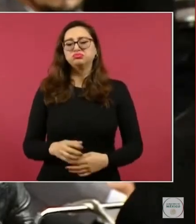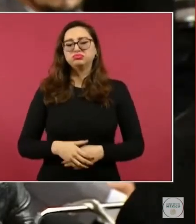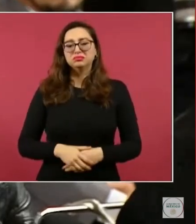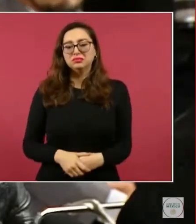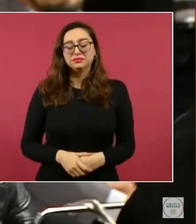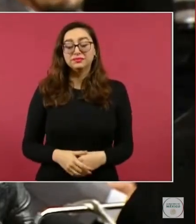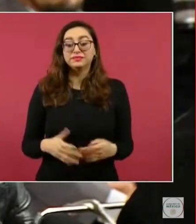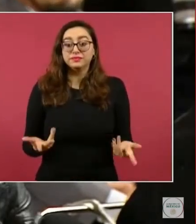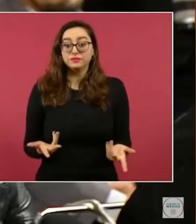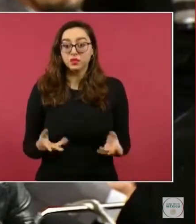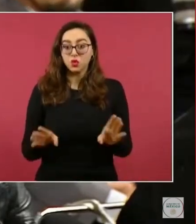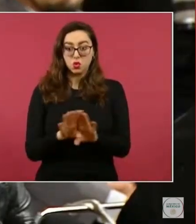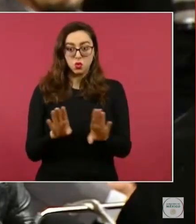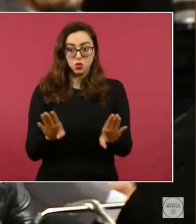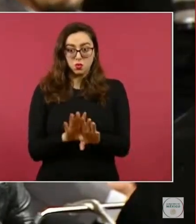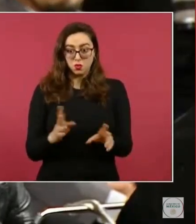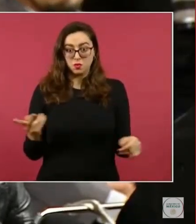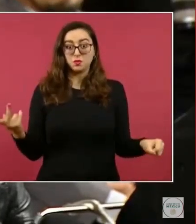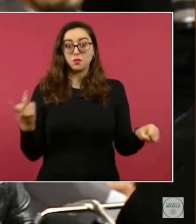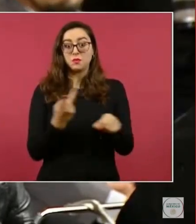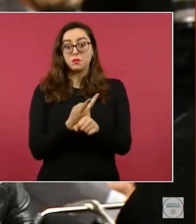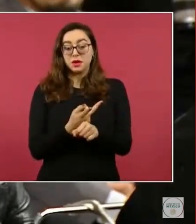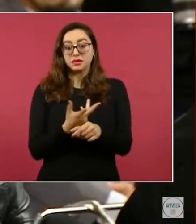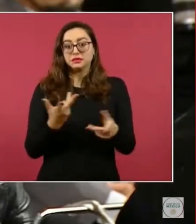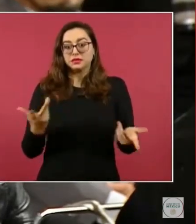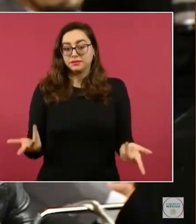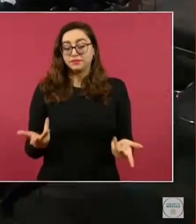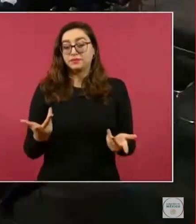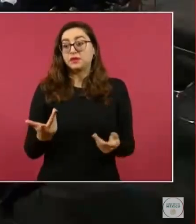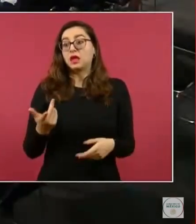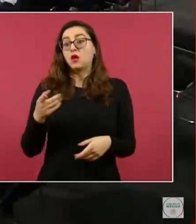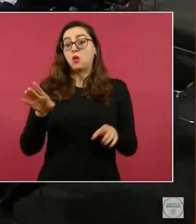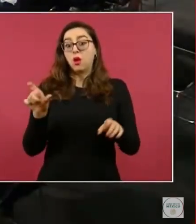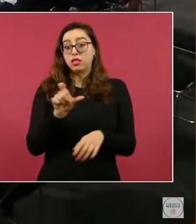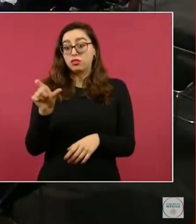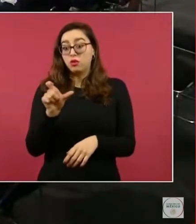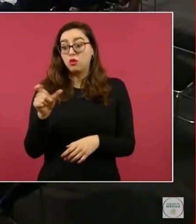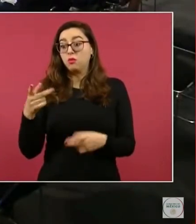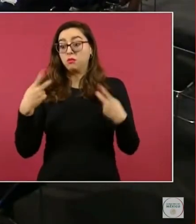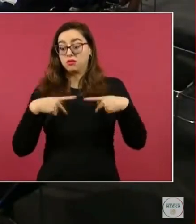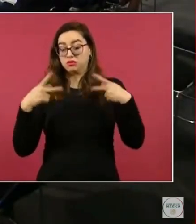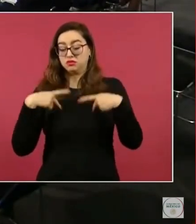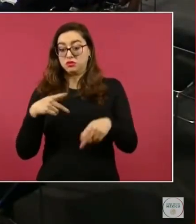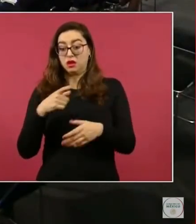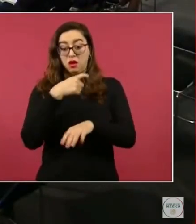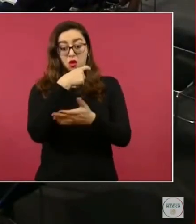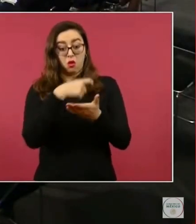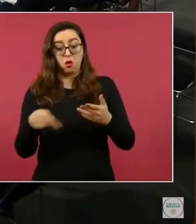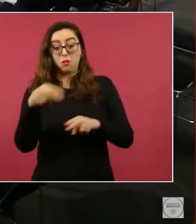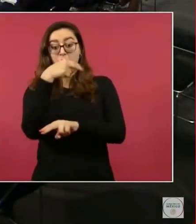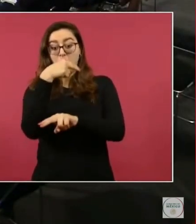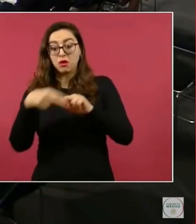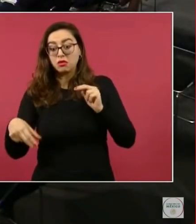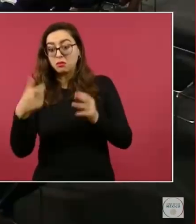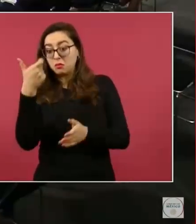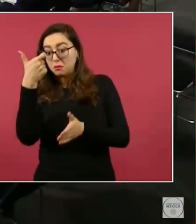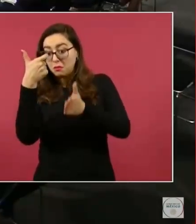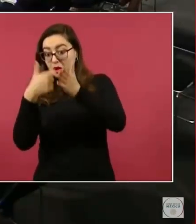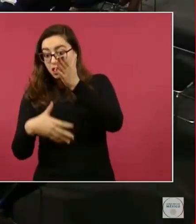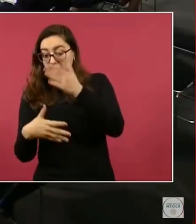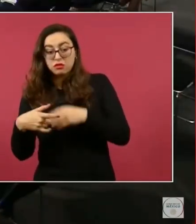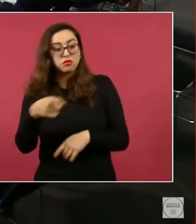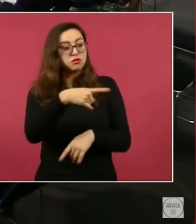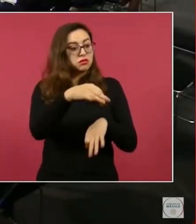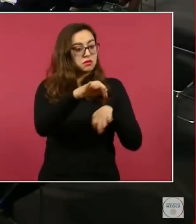en este escenario no tomen medidas que afecten a los trabajadores? Sí, se va a cuidar siempre a